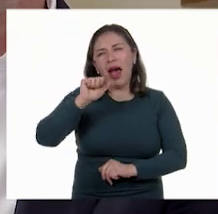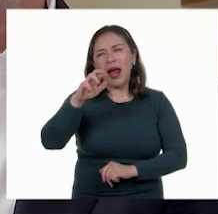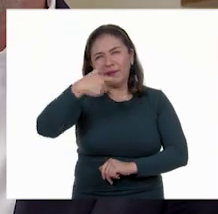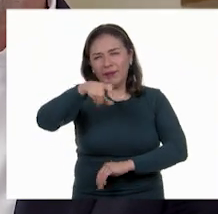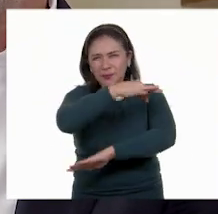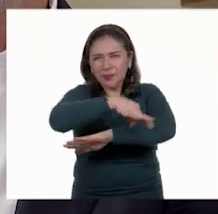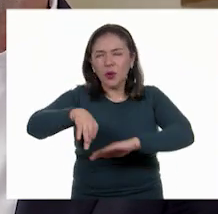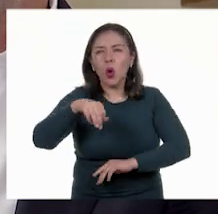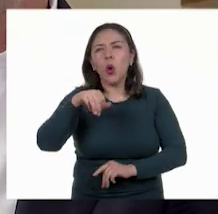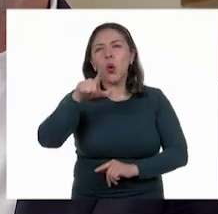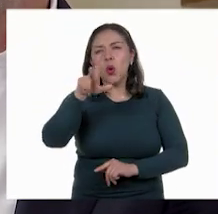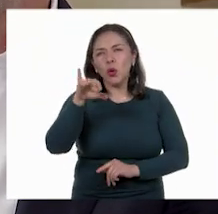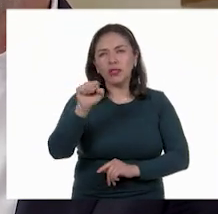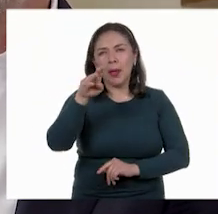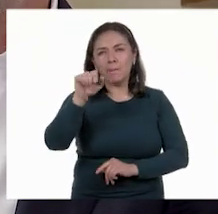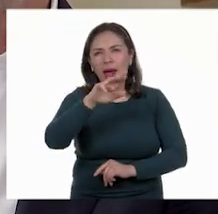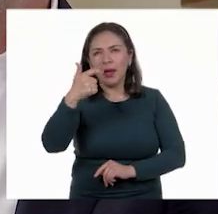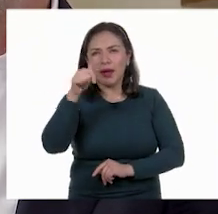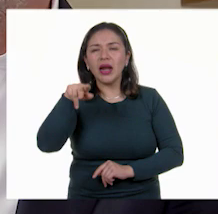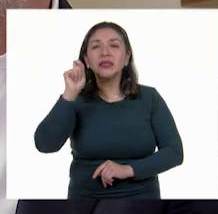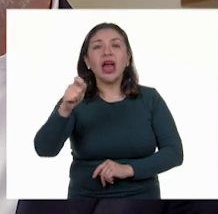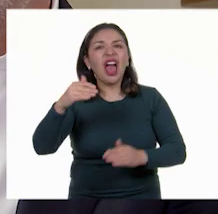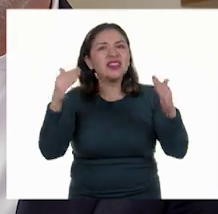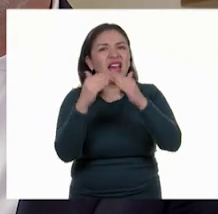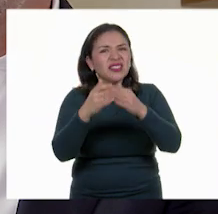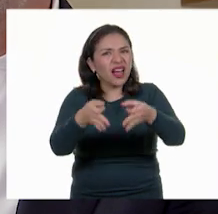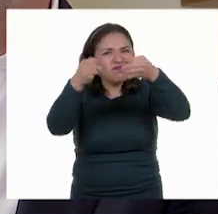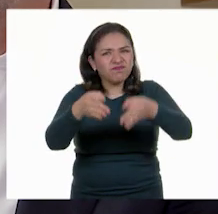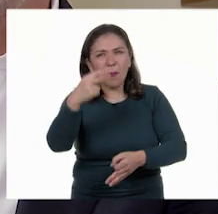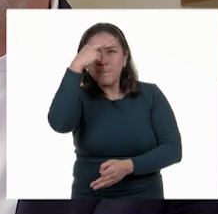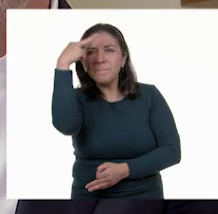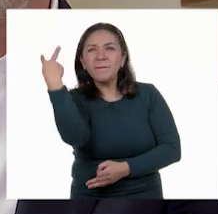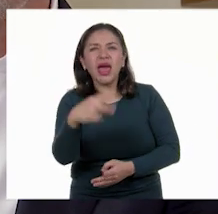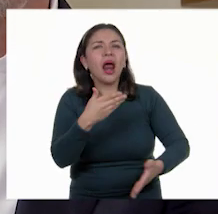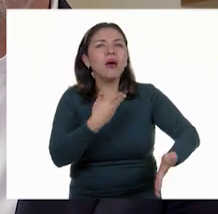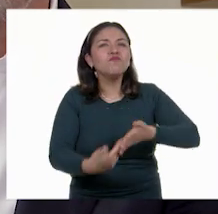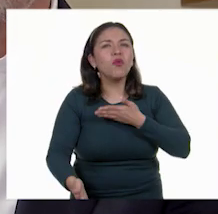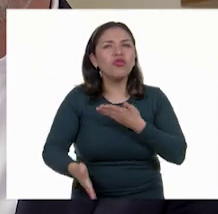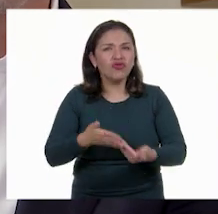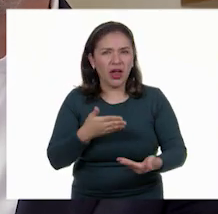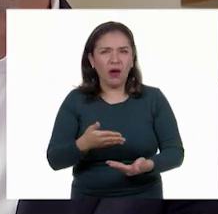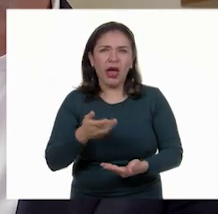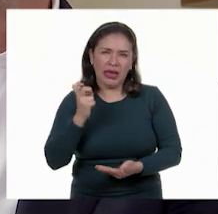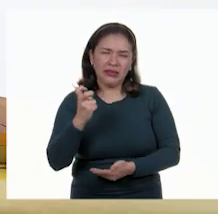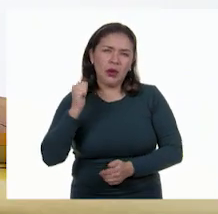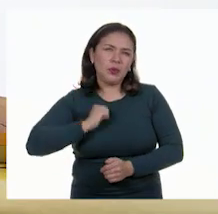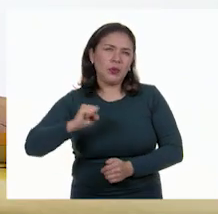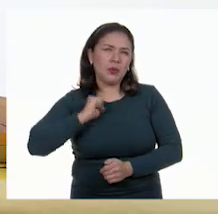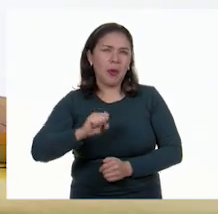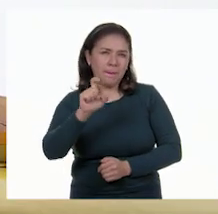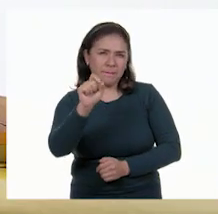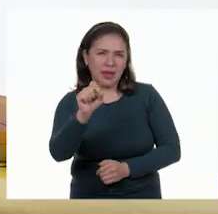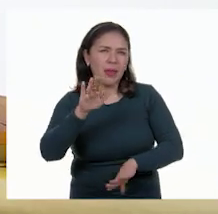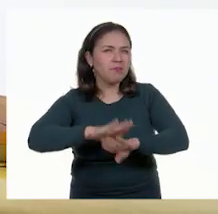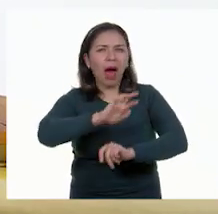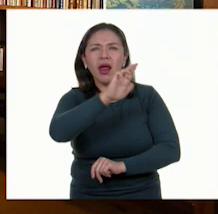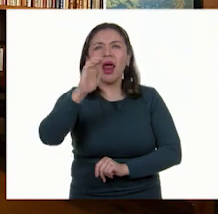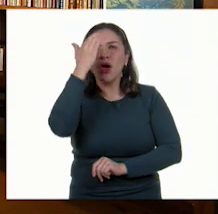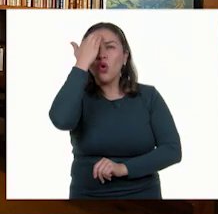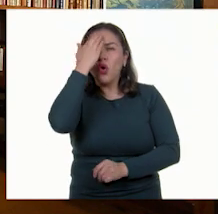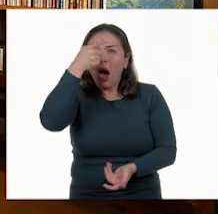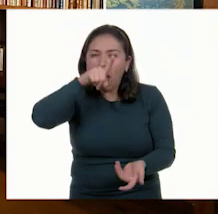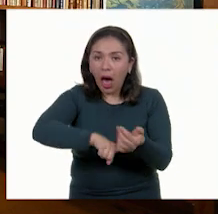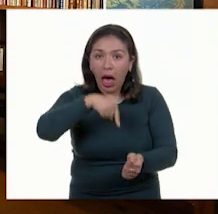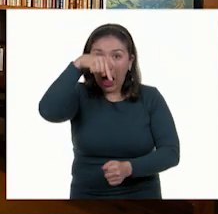Barragán, es la casa mexicana contemporánea, digamos, del siglo XX, más conocida dentro